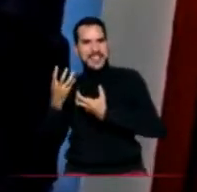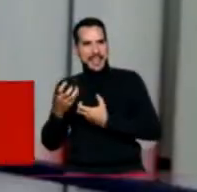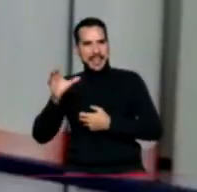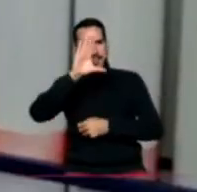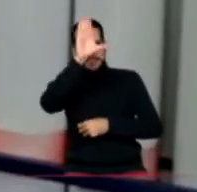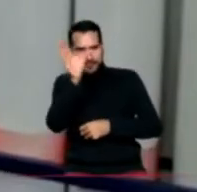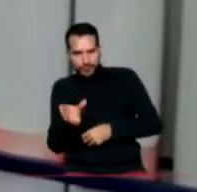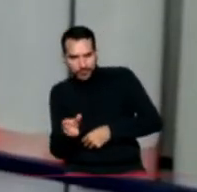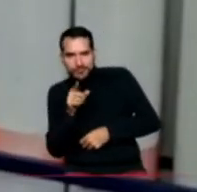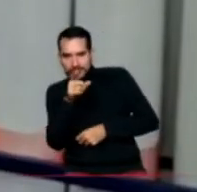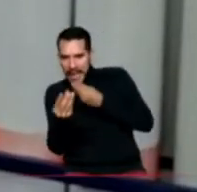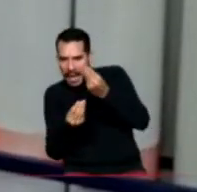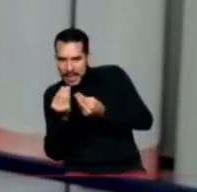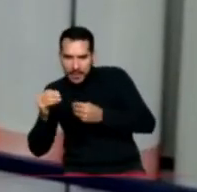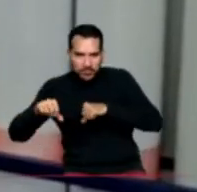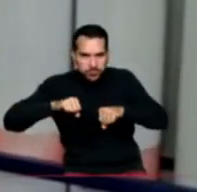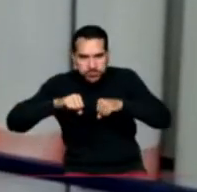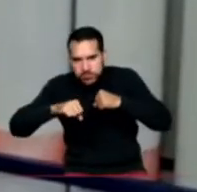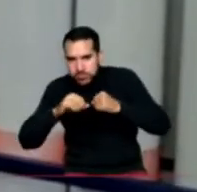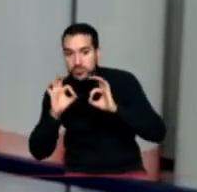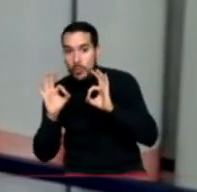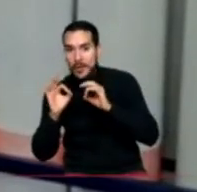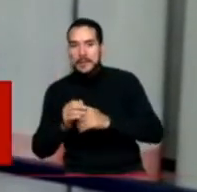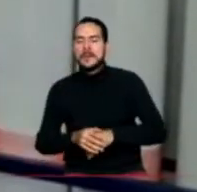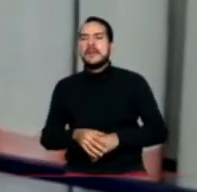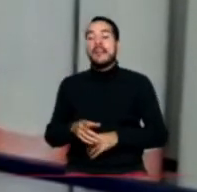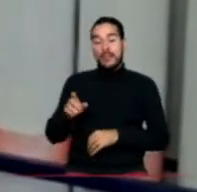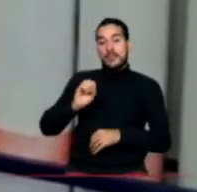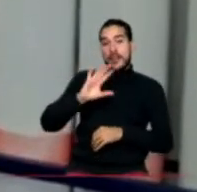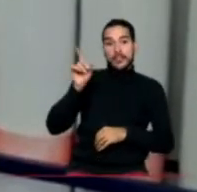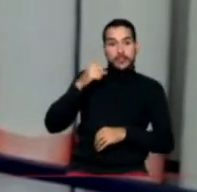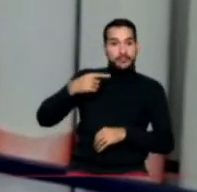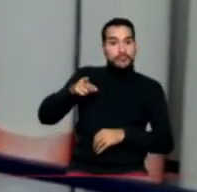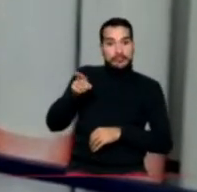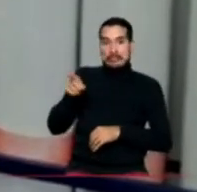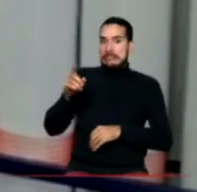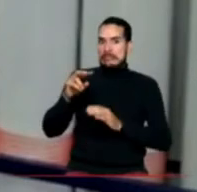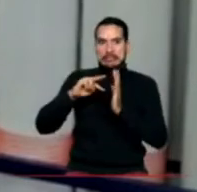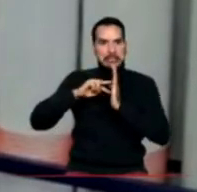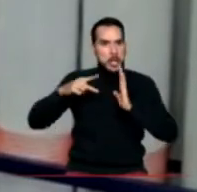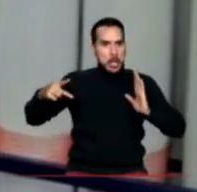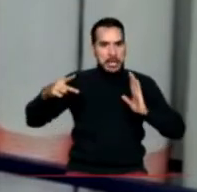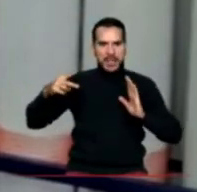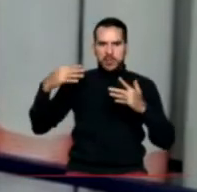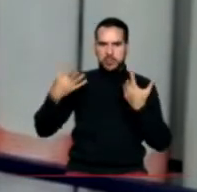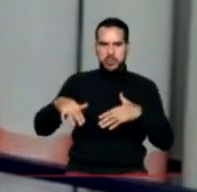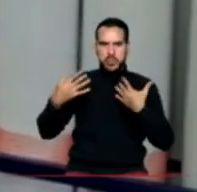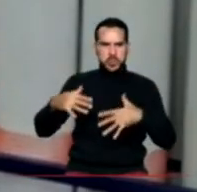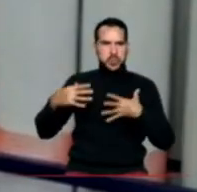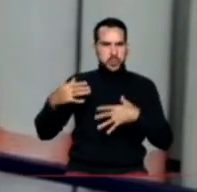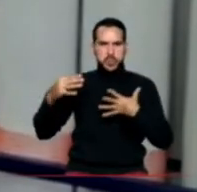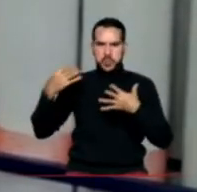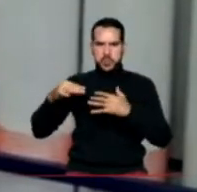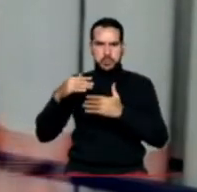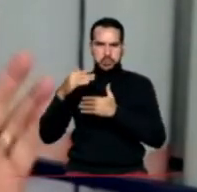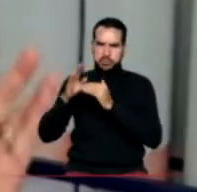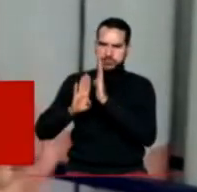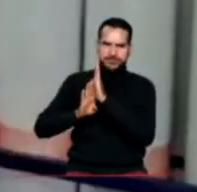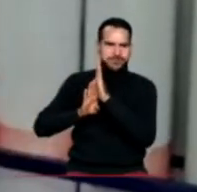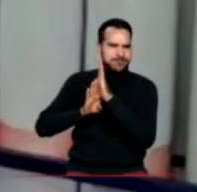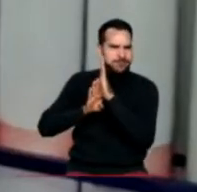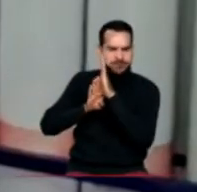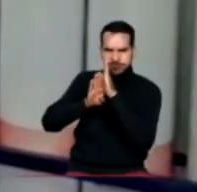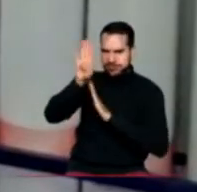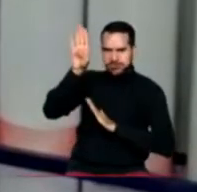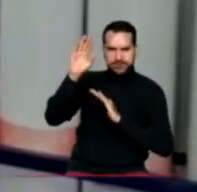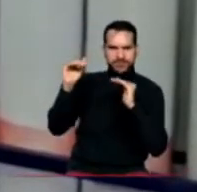colombiano. Logramos contar con tecnología de punta para el desarrollo de las operaciones subacuáticas. Contamos